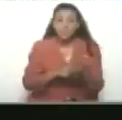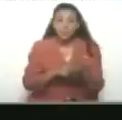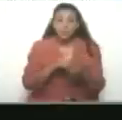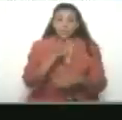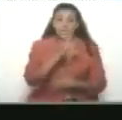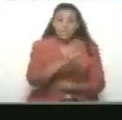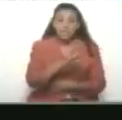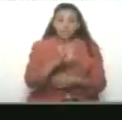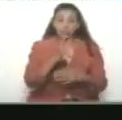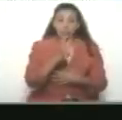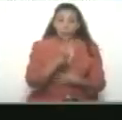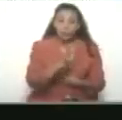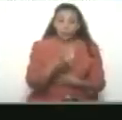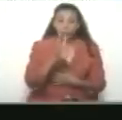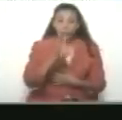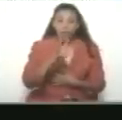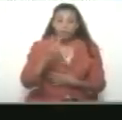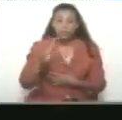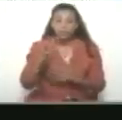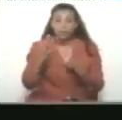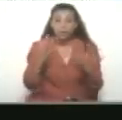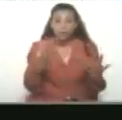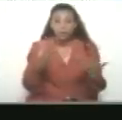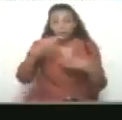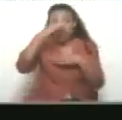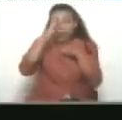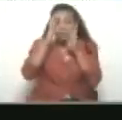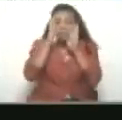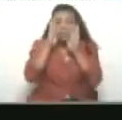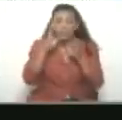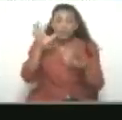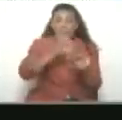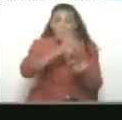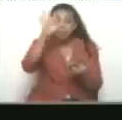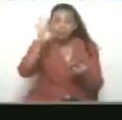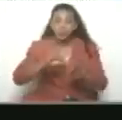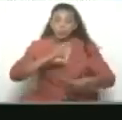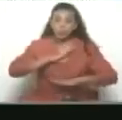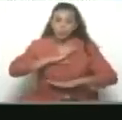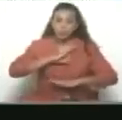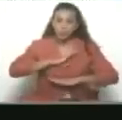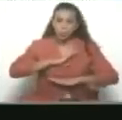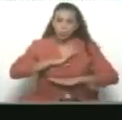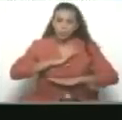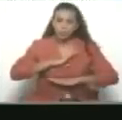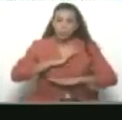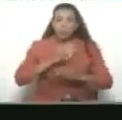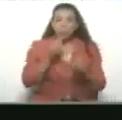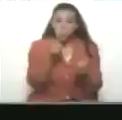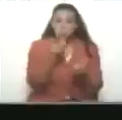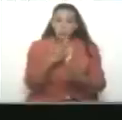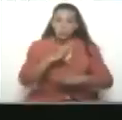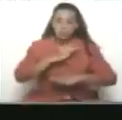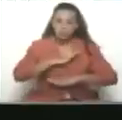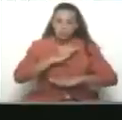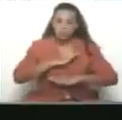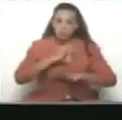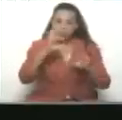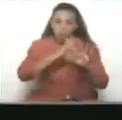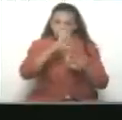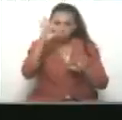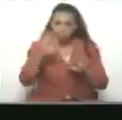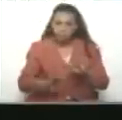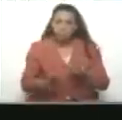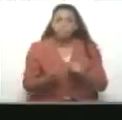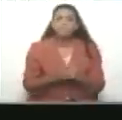1,598 448 casos son los atendidos el índice de satisfacción global es de muy satisfecho le comento presidente